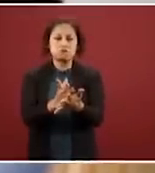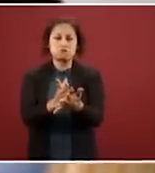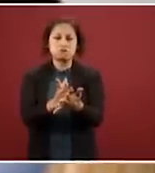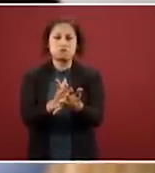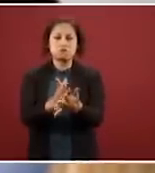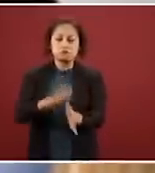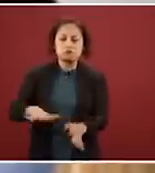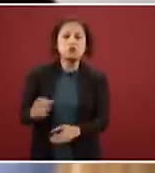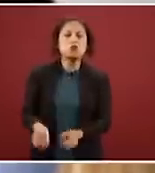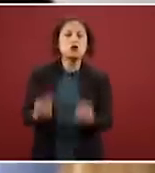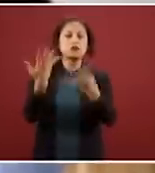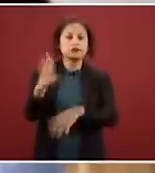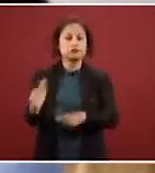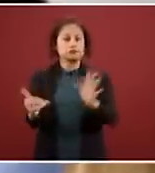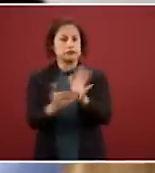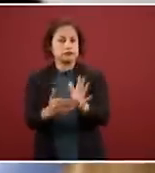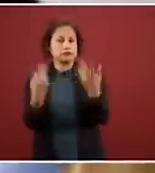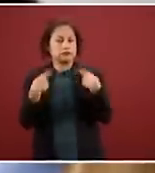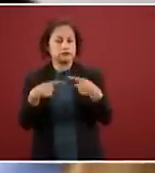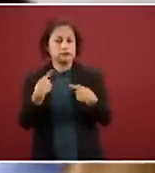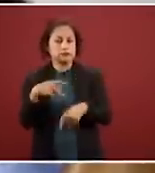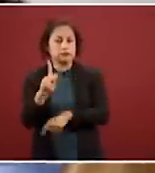10,000 elementos, y ya sabemos